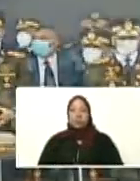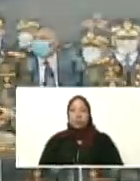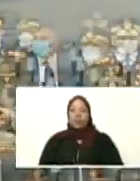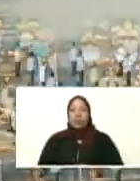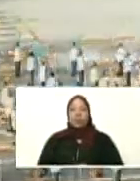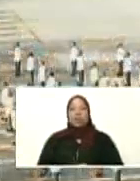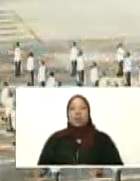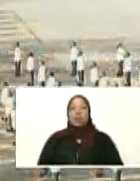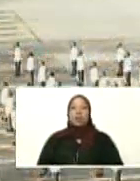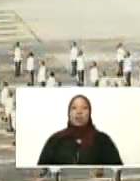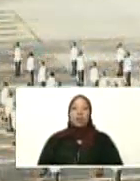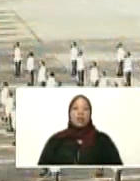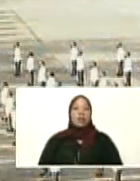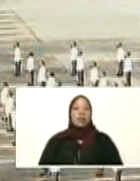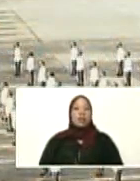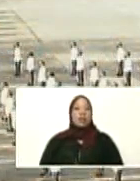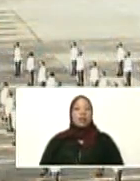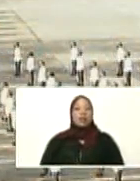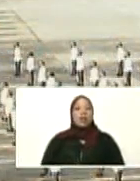De